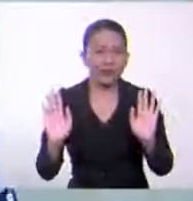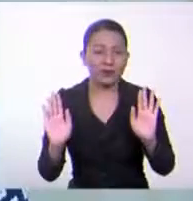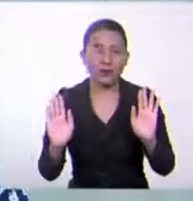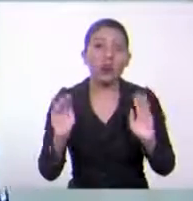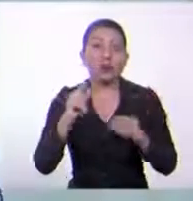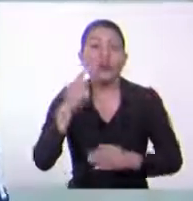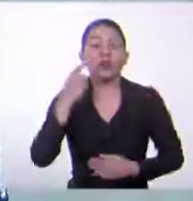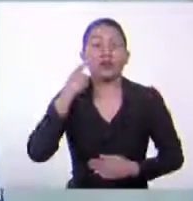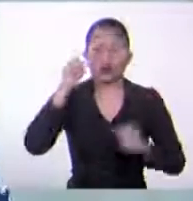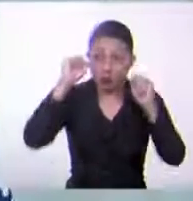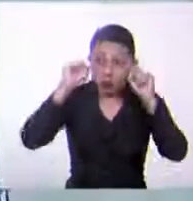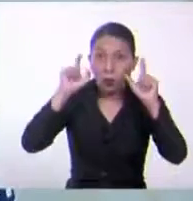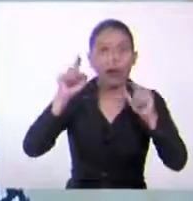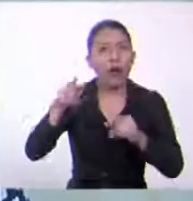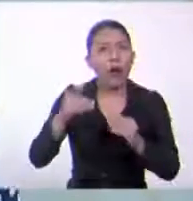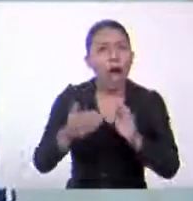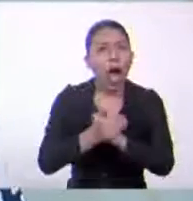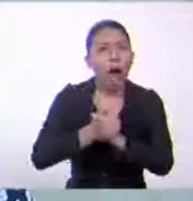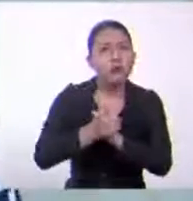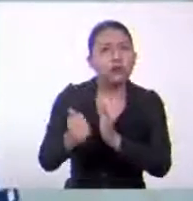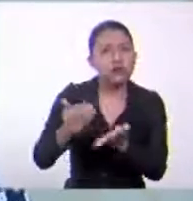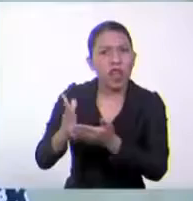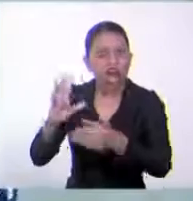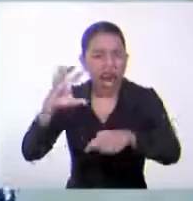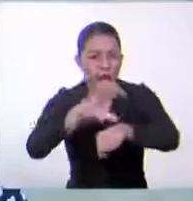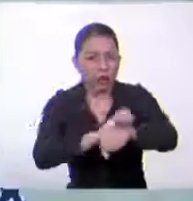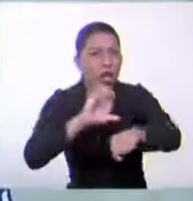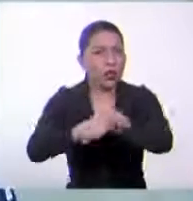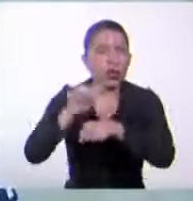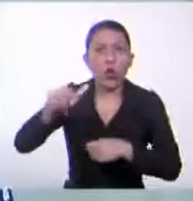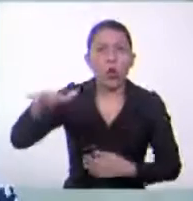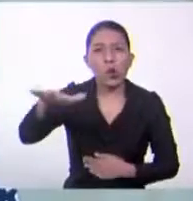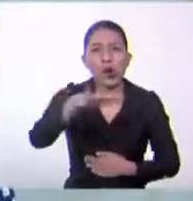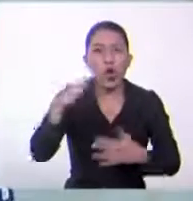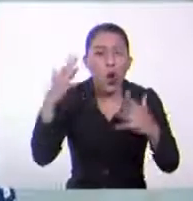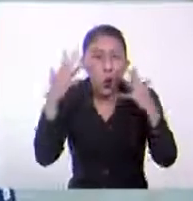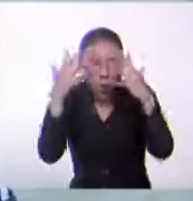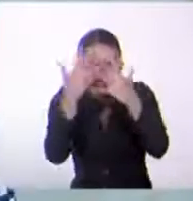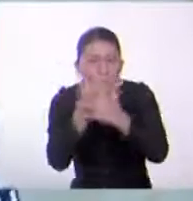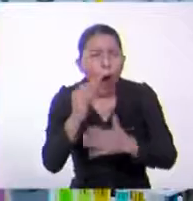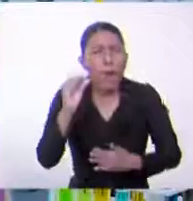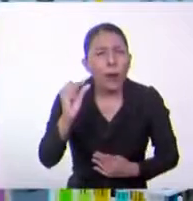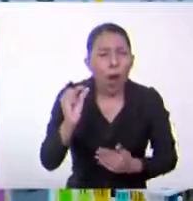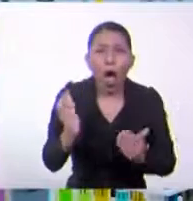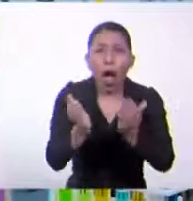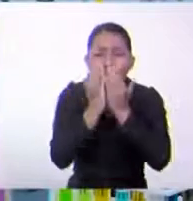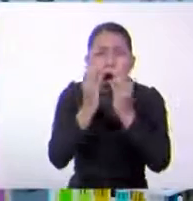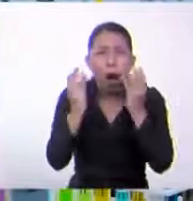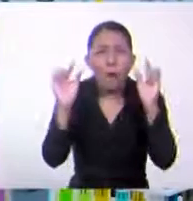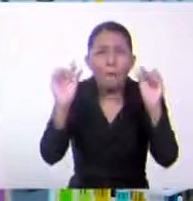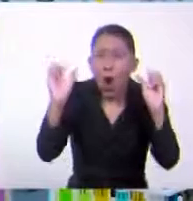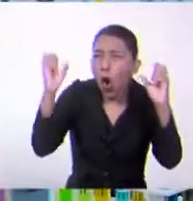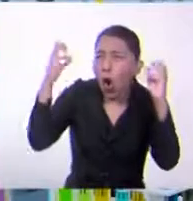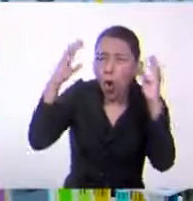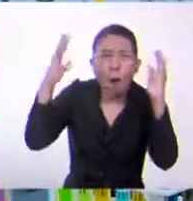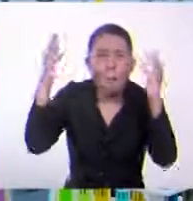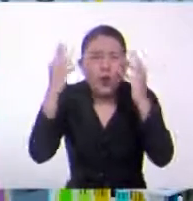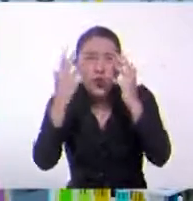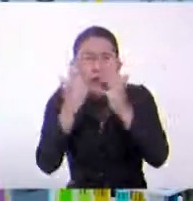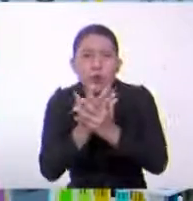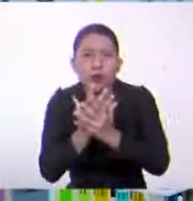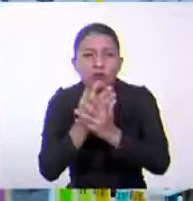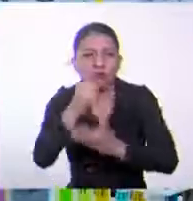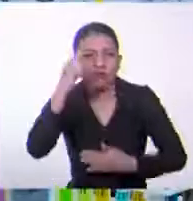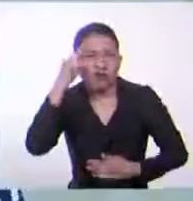estos organismos cazadores habitan en lugares con poca luz solar y agua. Sí, pero ¿qué crees que sean